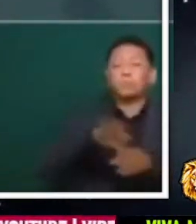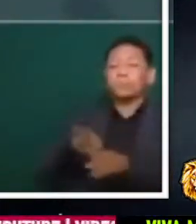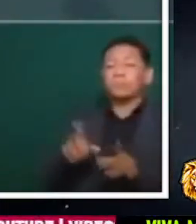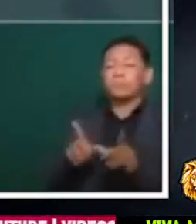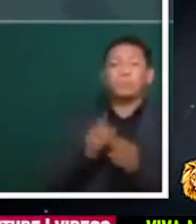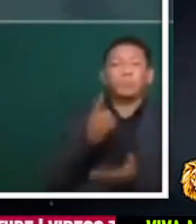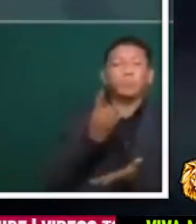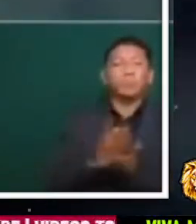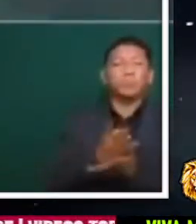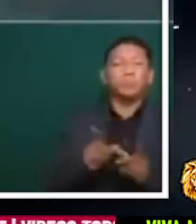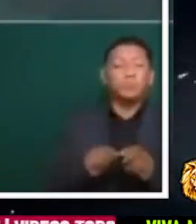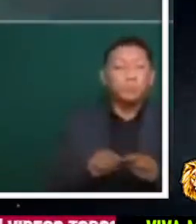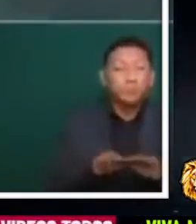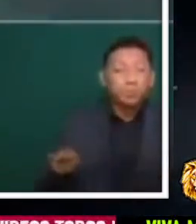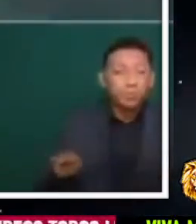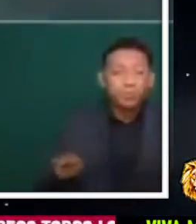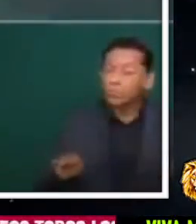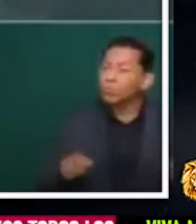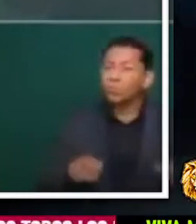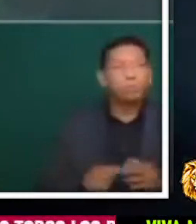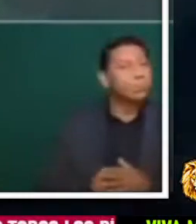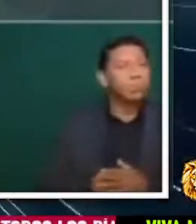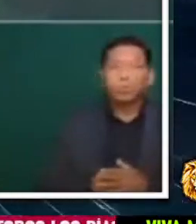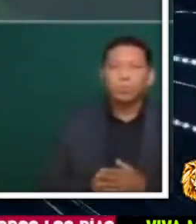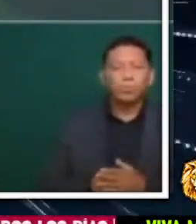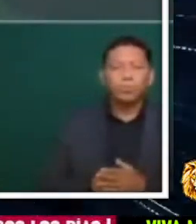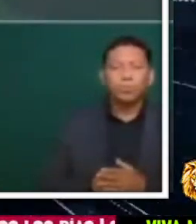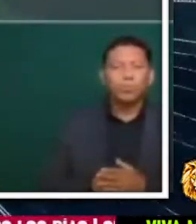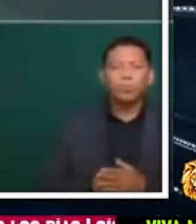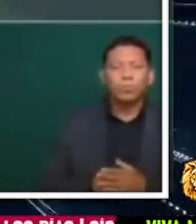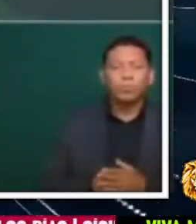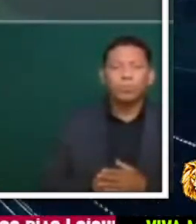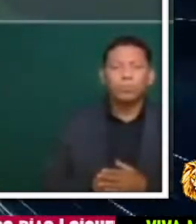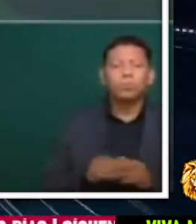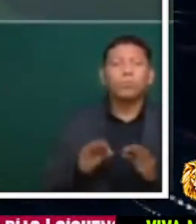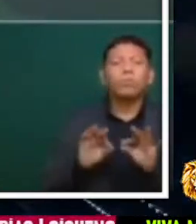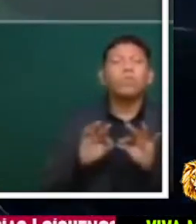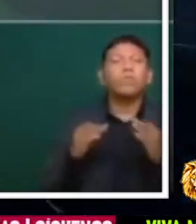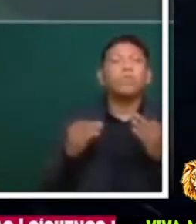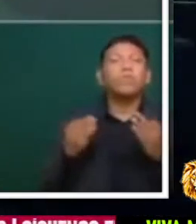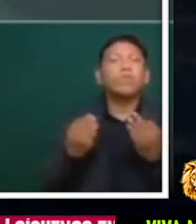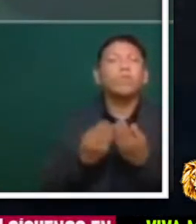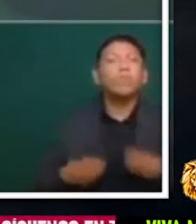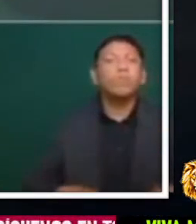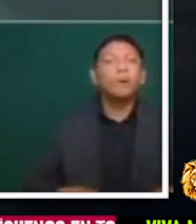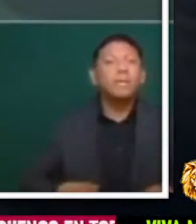constitucional, es una forma de vida,